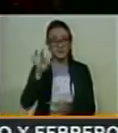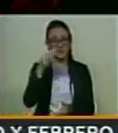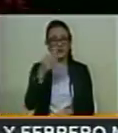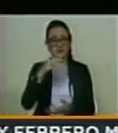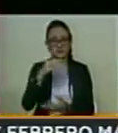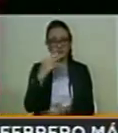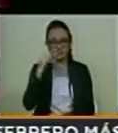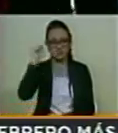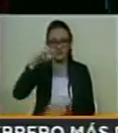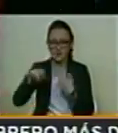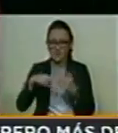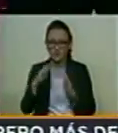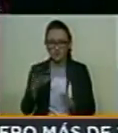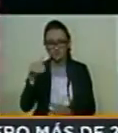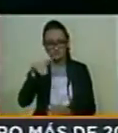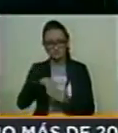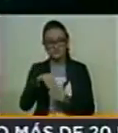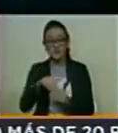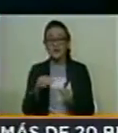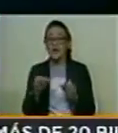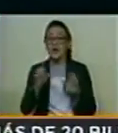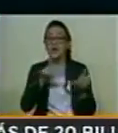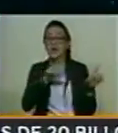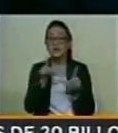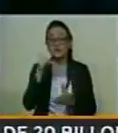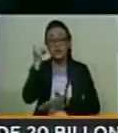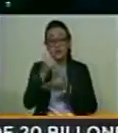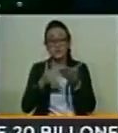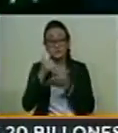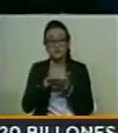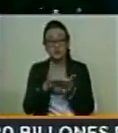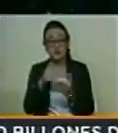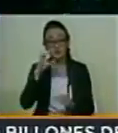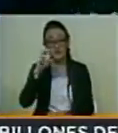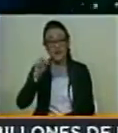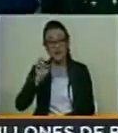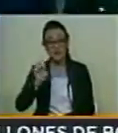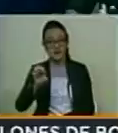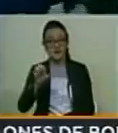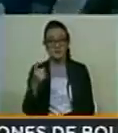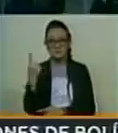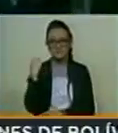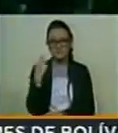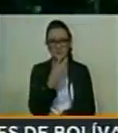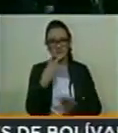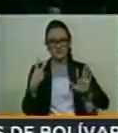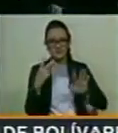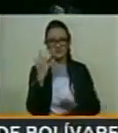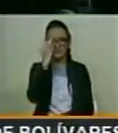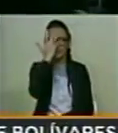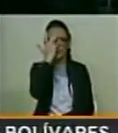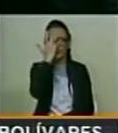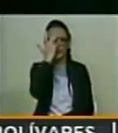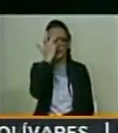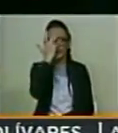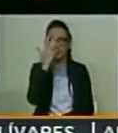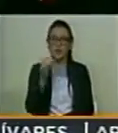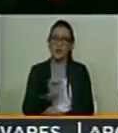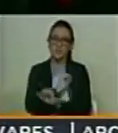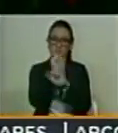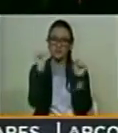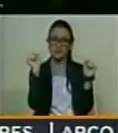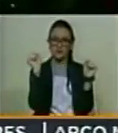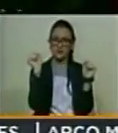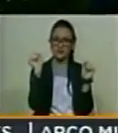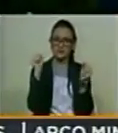móviles. Bueno, vamos ahora con imágenes del presidente de la República, Nicolás Maduro, quien llega al Consejo Nacional Electoral tras la